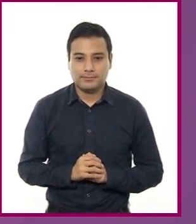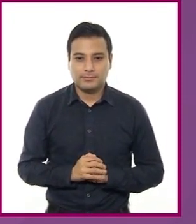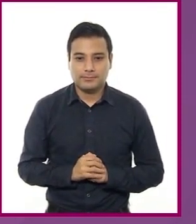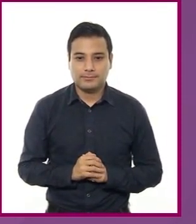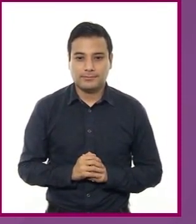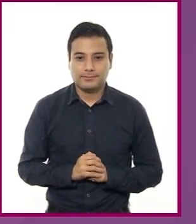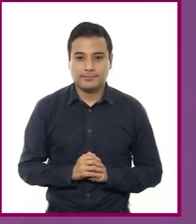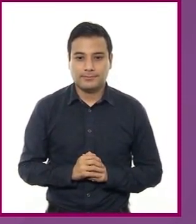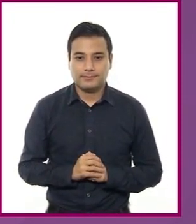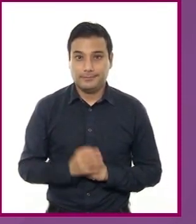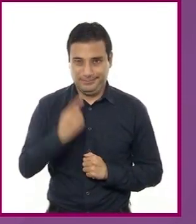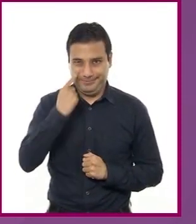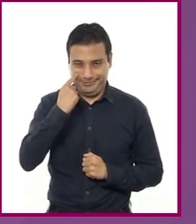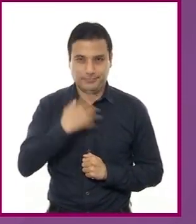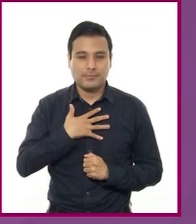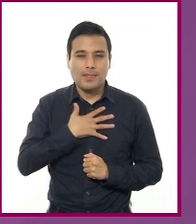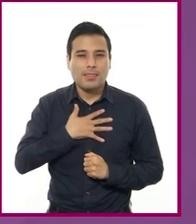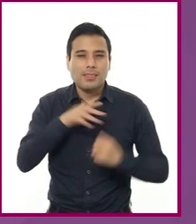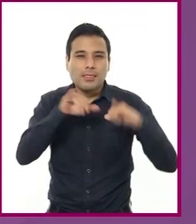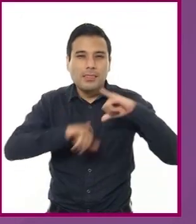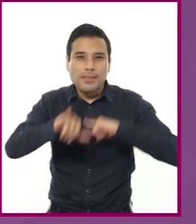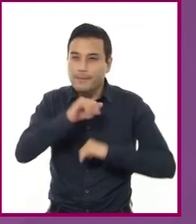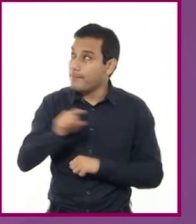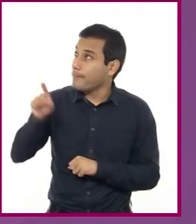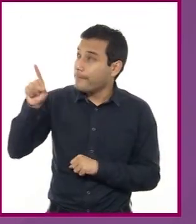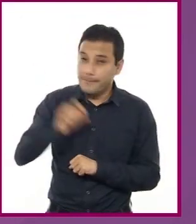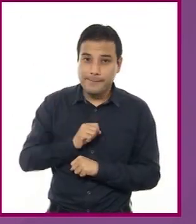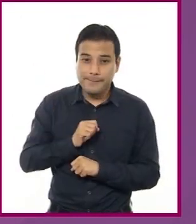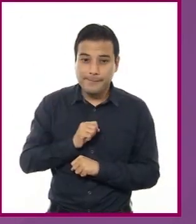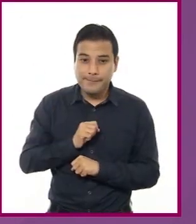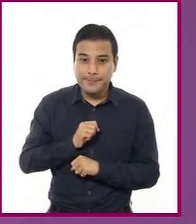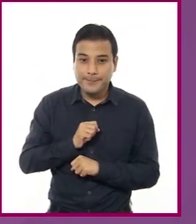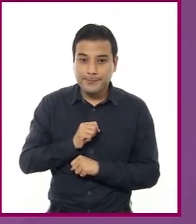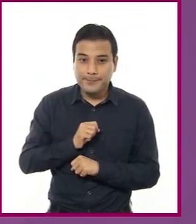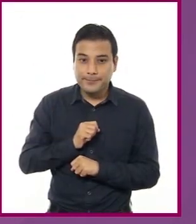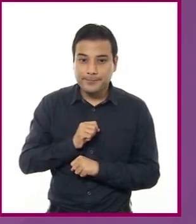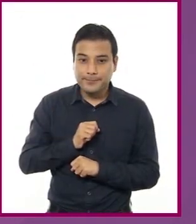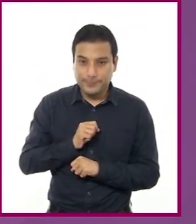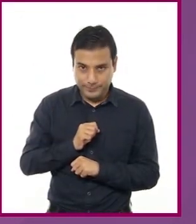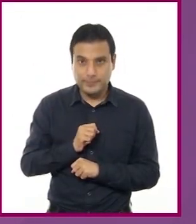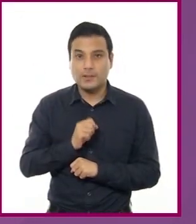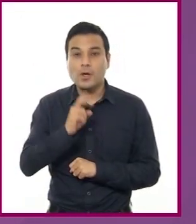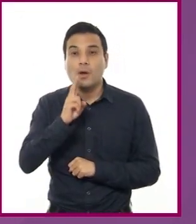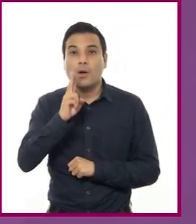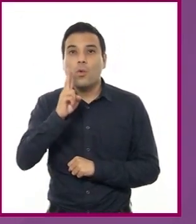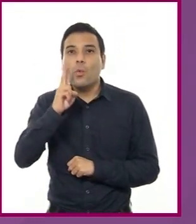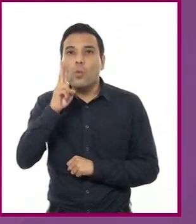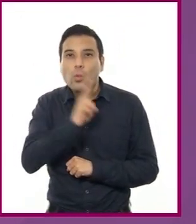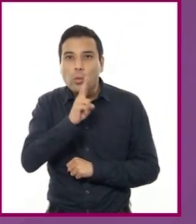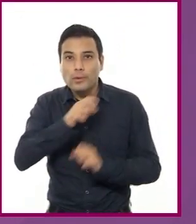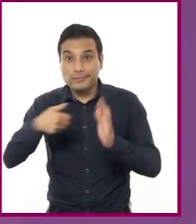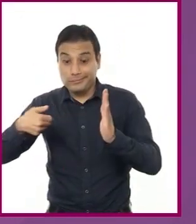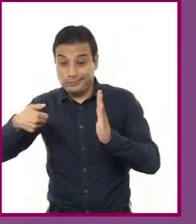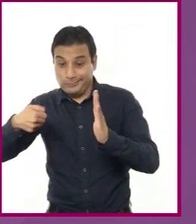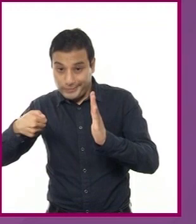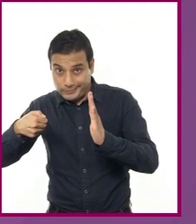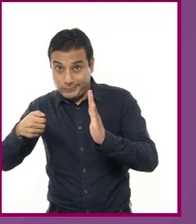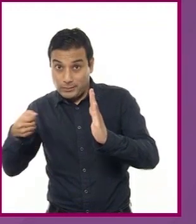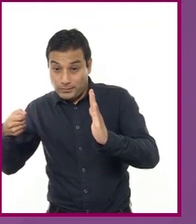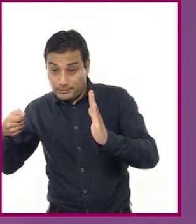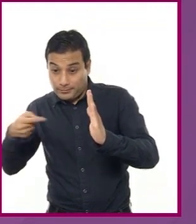En este experimento vemos cómo se desvía el rayo de luz al pasar del aire al agua, ambos con